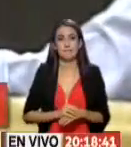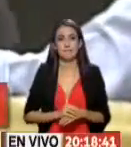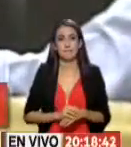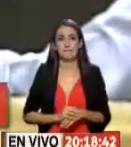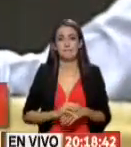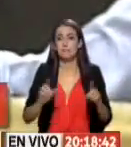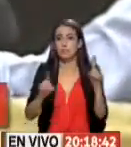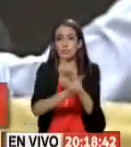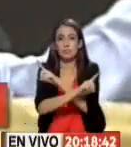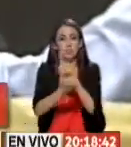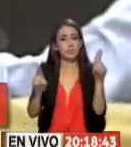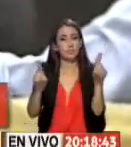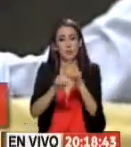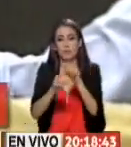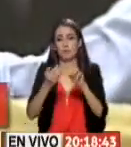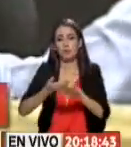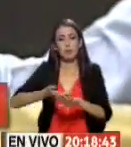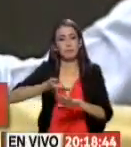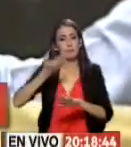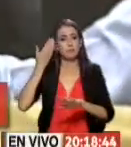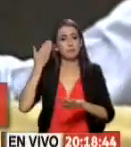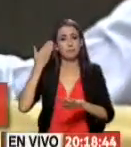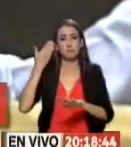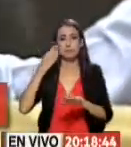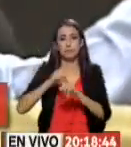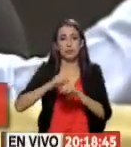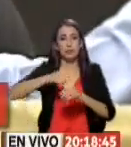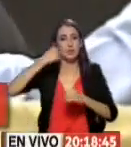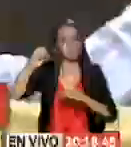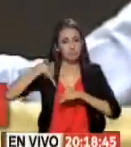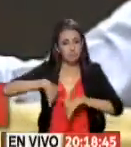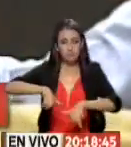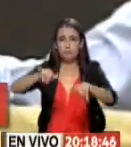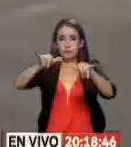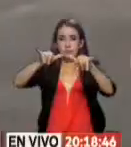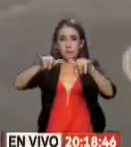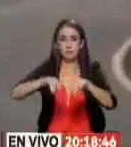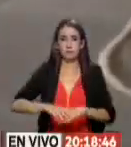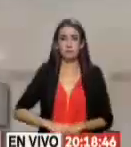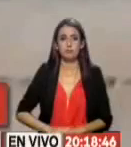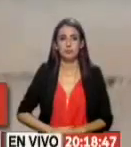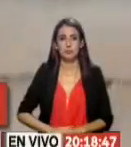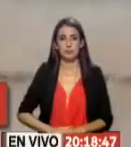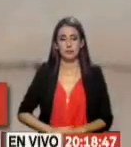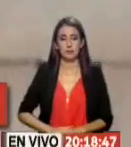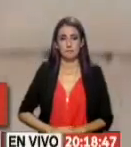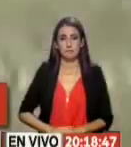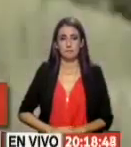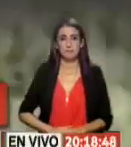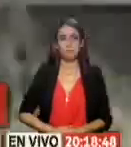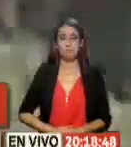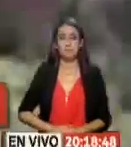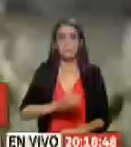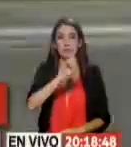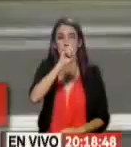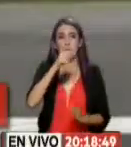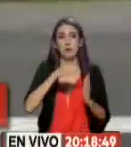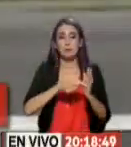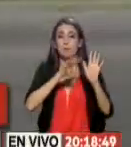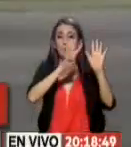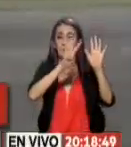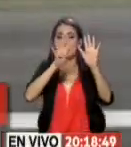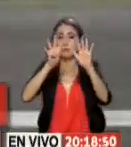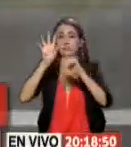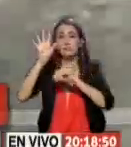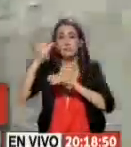No vamos a retroceder ni un paso atrás. El 2 de febrero de 1995,